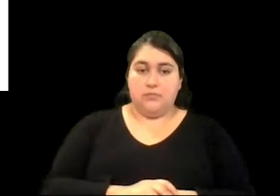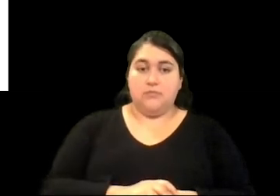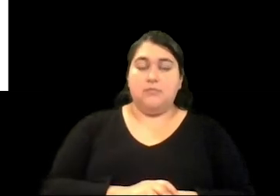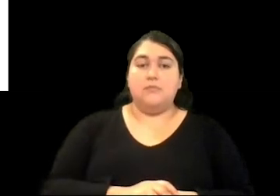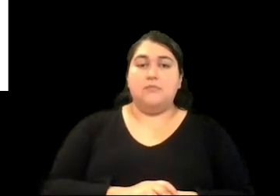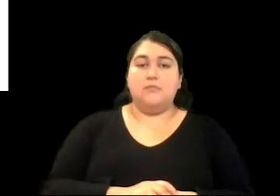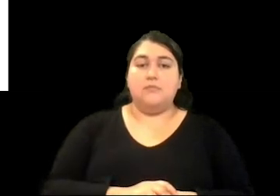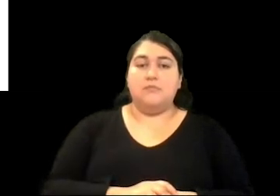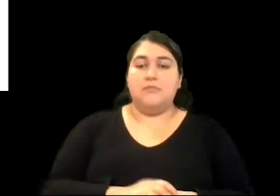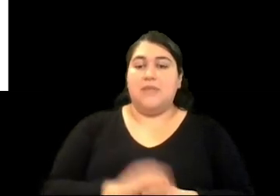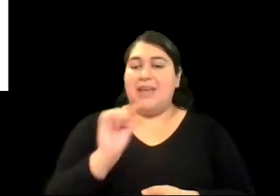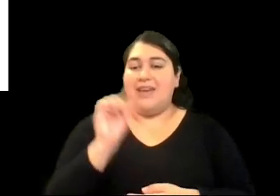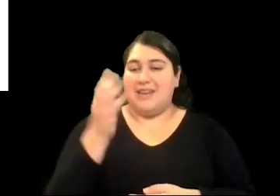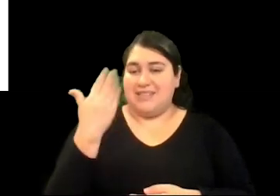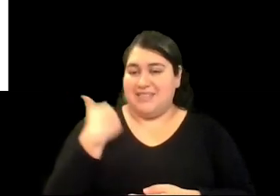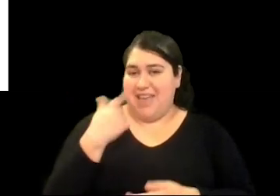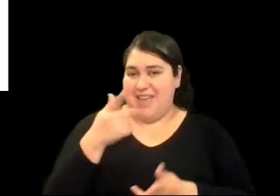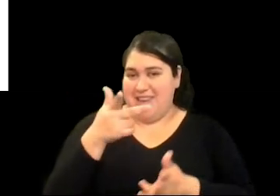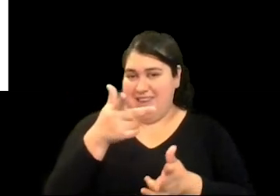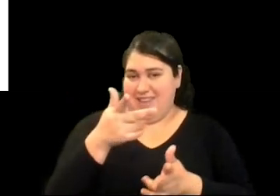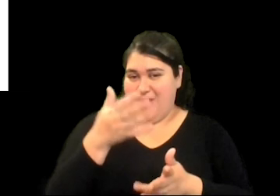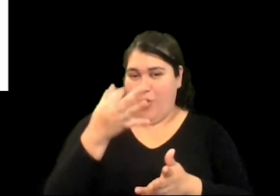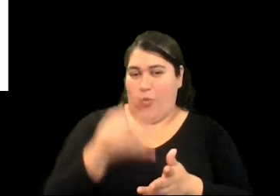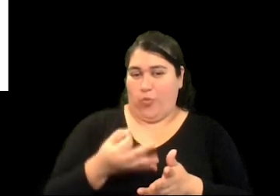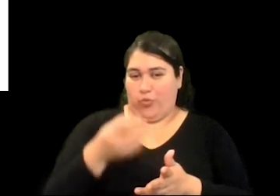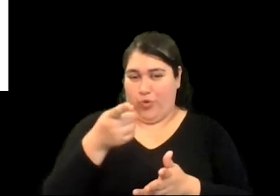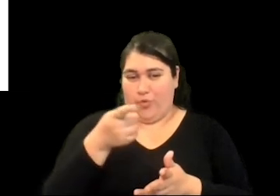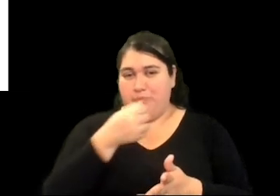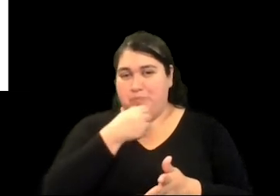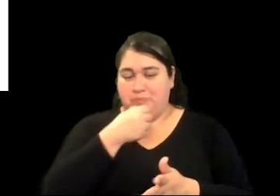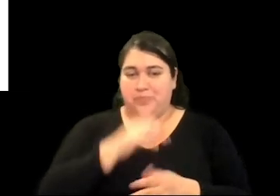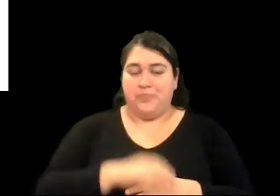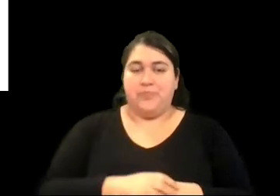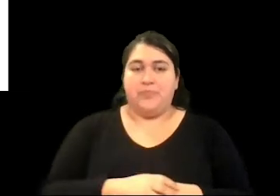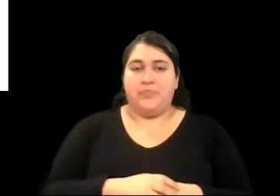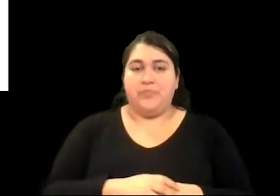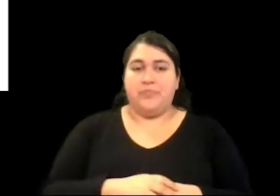Sí, recién lo tenía, Mariela. Ahora, Ahí. ahí está.